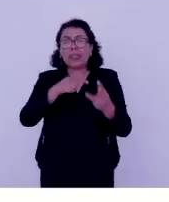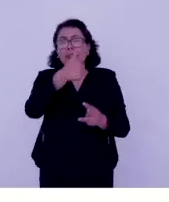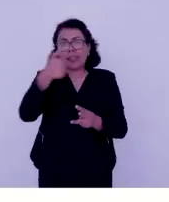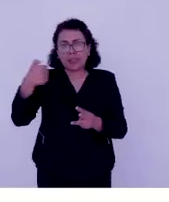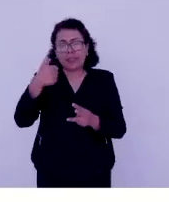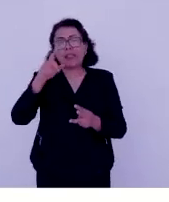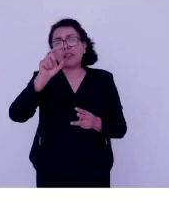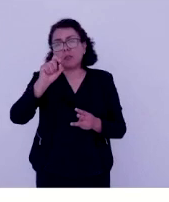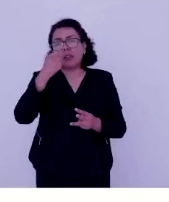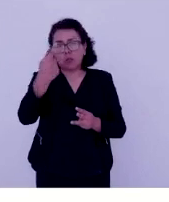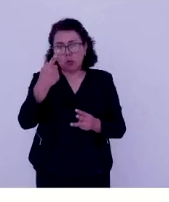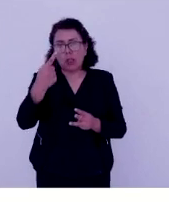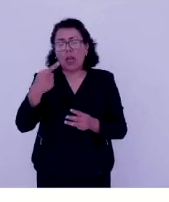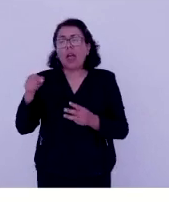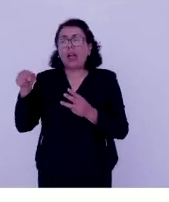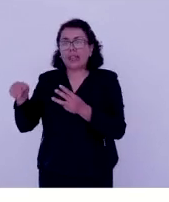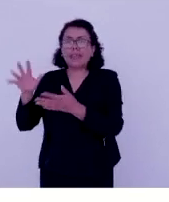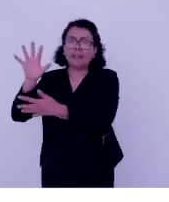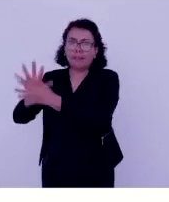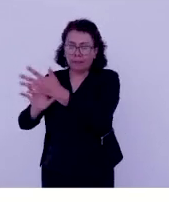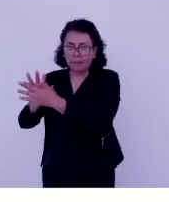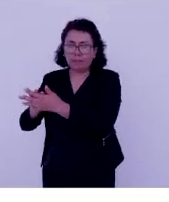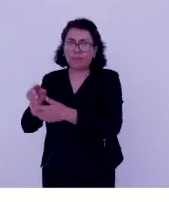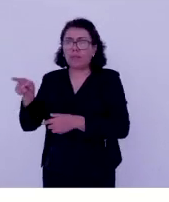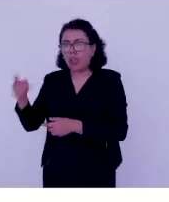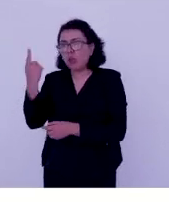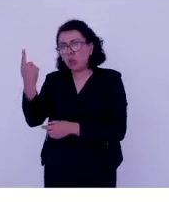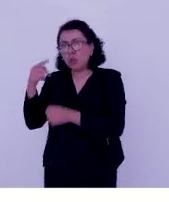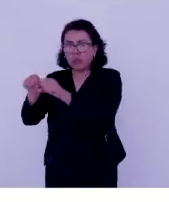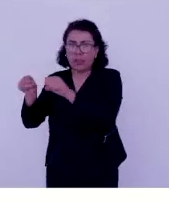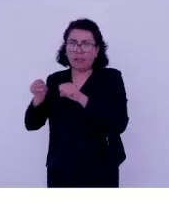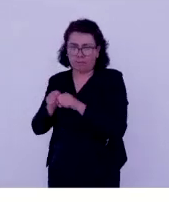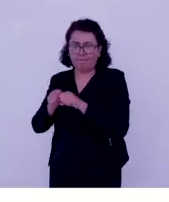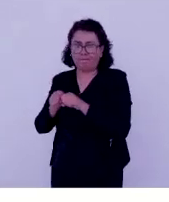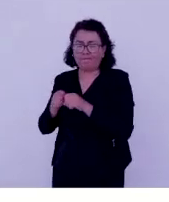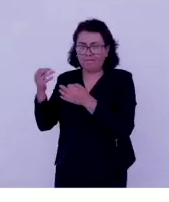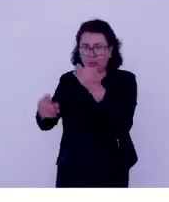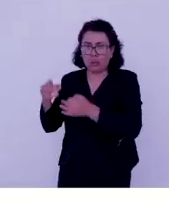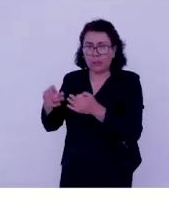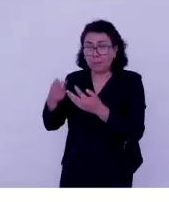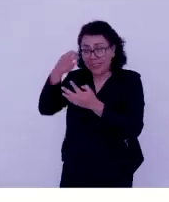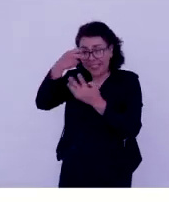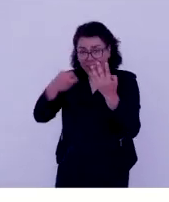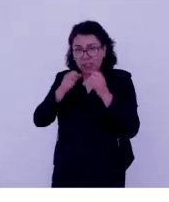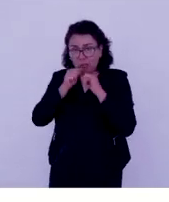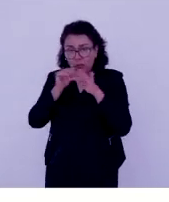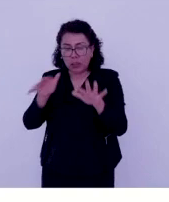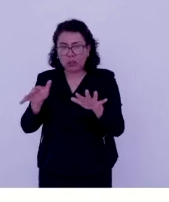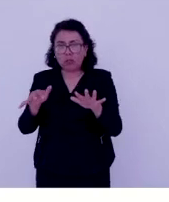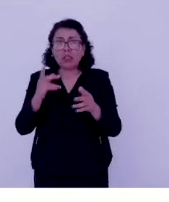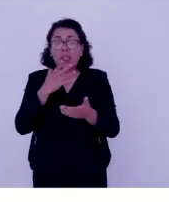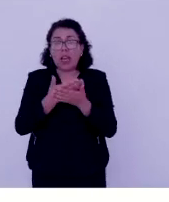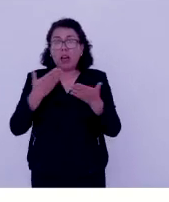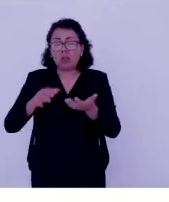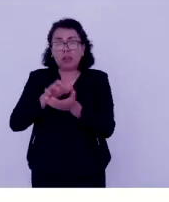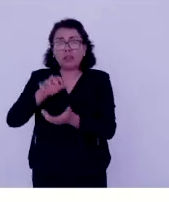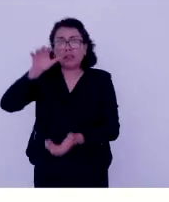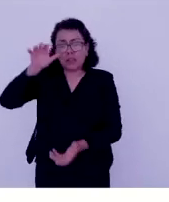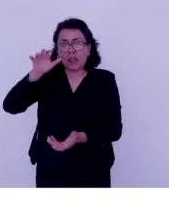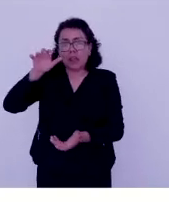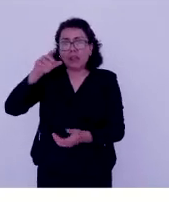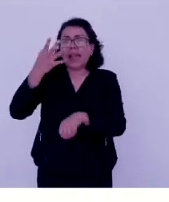621 un en materia penal de la que conoce una sala sobresale de estos datos que aumentó el porcentaje de